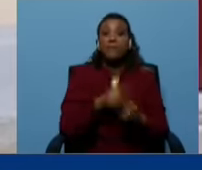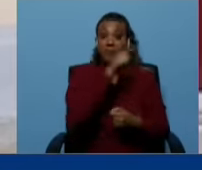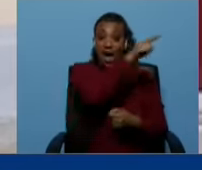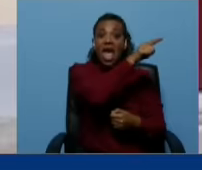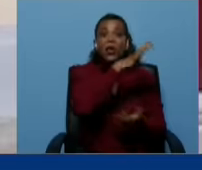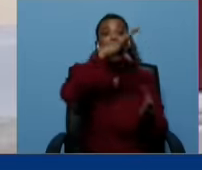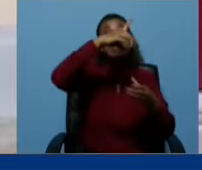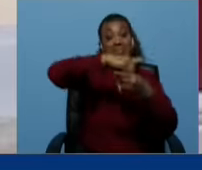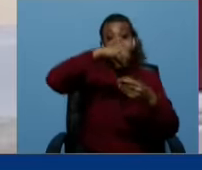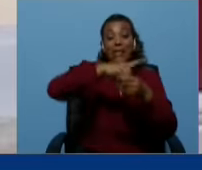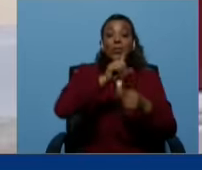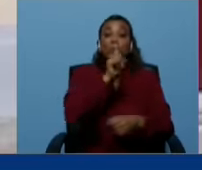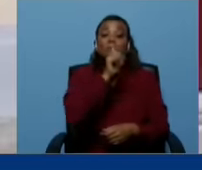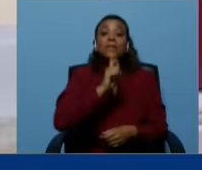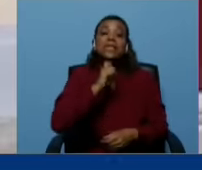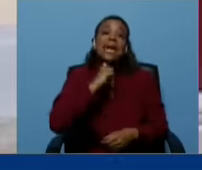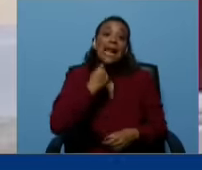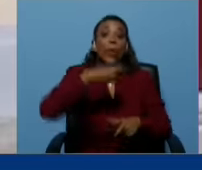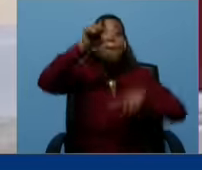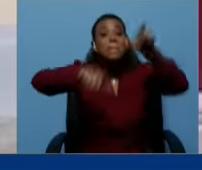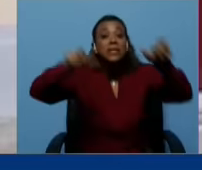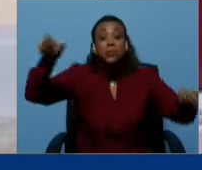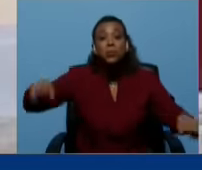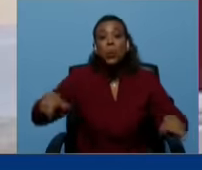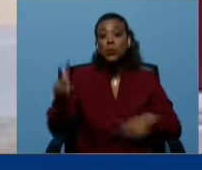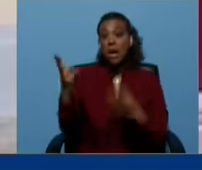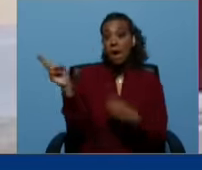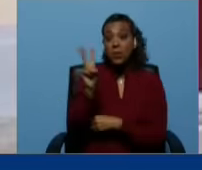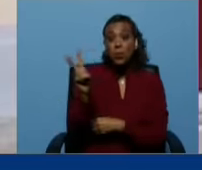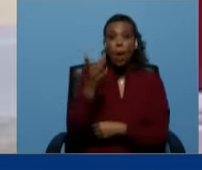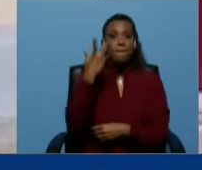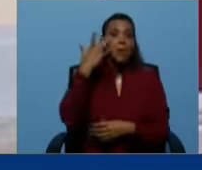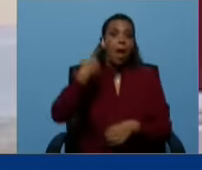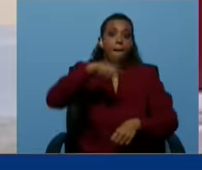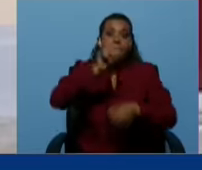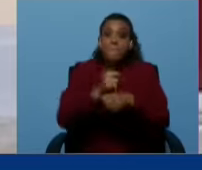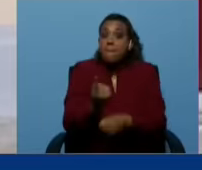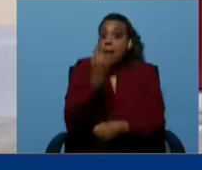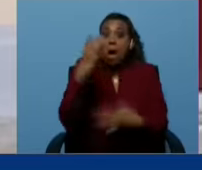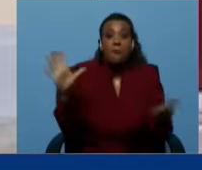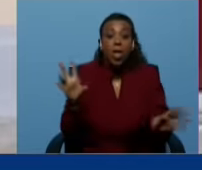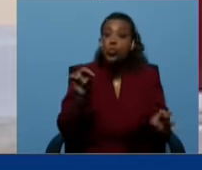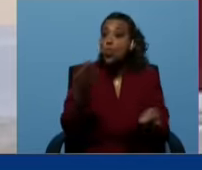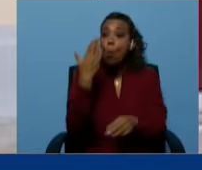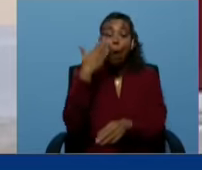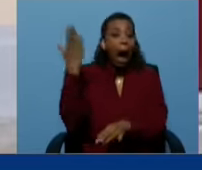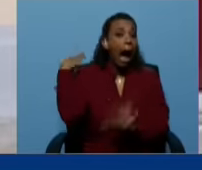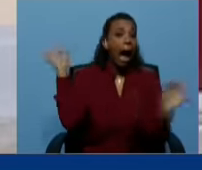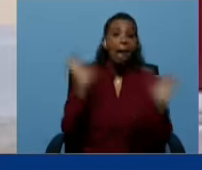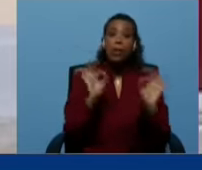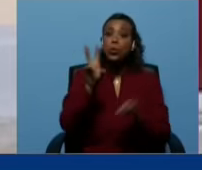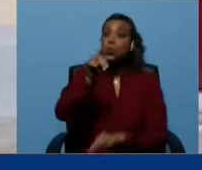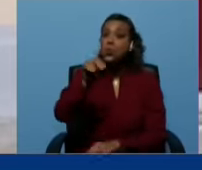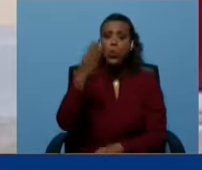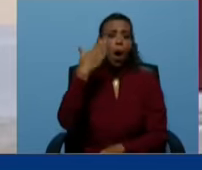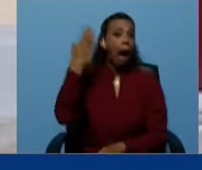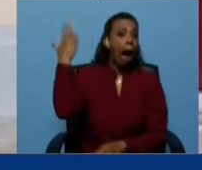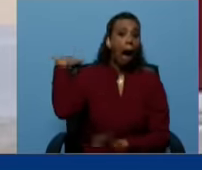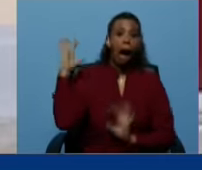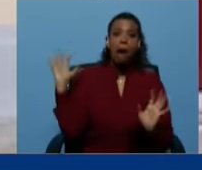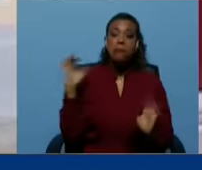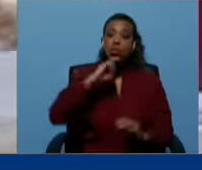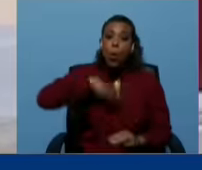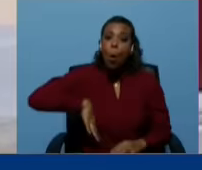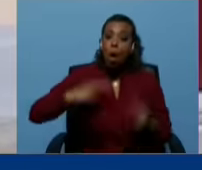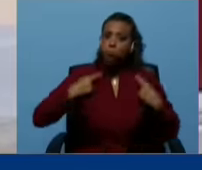los datos secretos de todos. Primera vez que eso pasa, mija. Ay, sa, dices tú, pero primera vez que pasa en la historia de